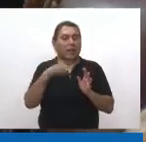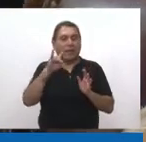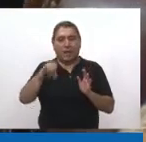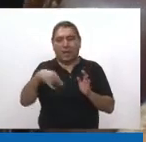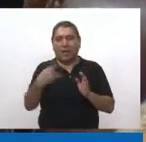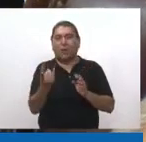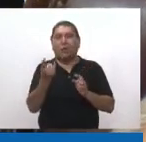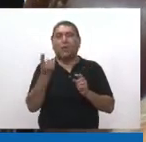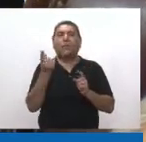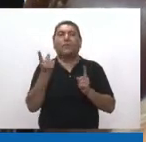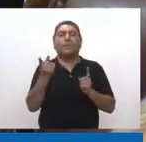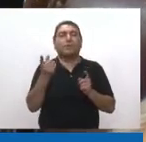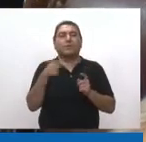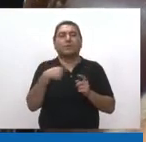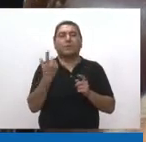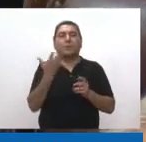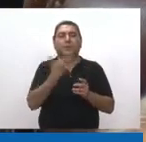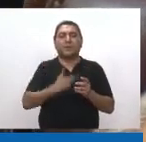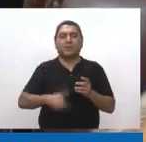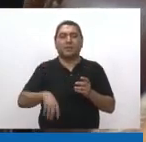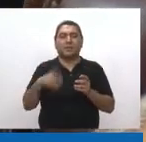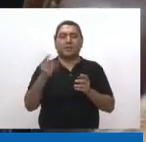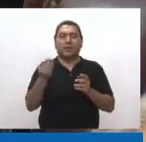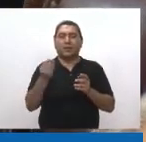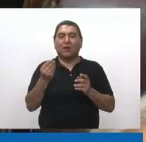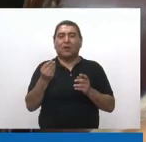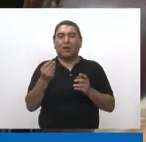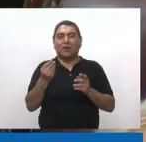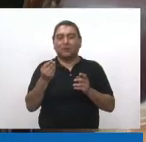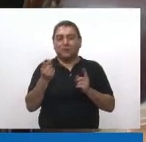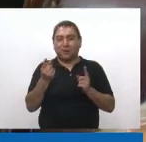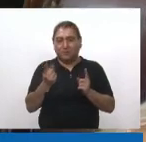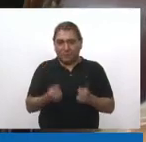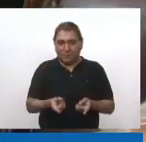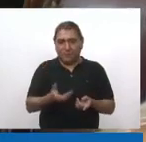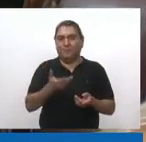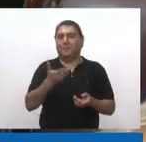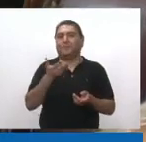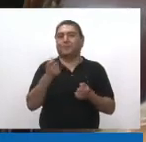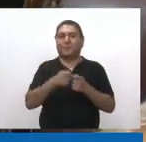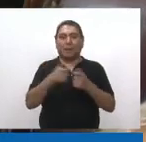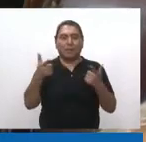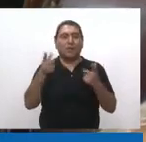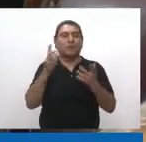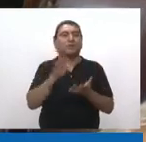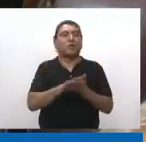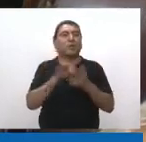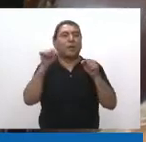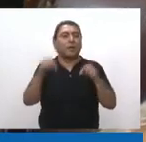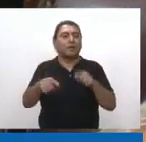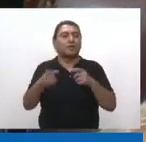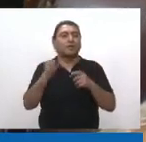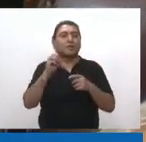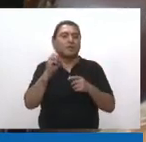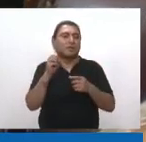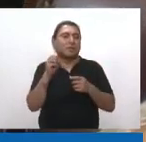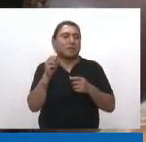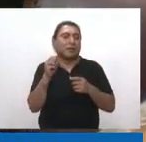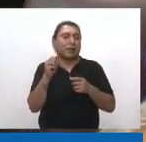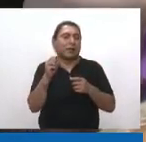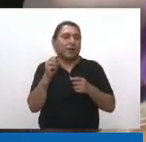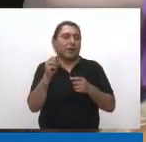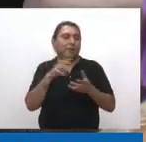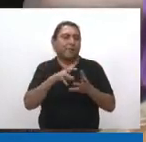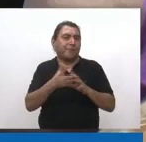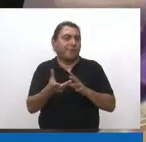urgencia, como instituto los presidentes han incrementado el uso de esto que yo llamo evasión legislativa indiscriminadamente.